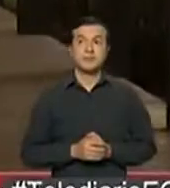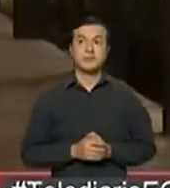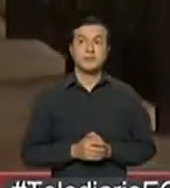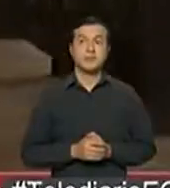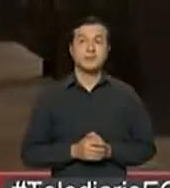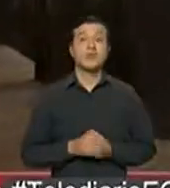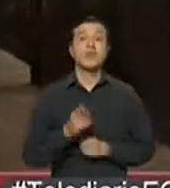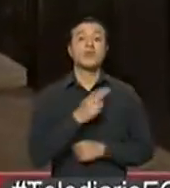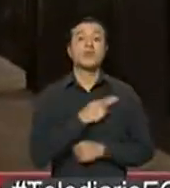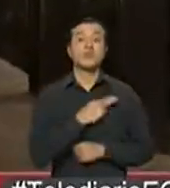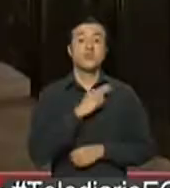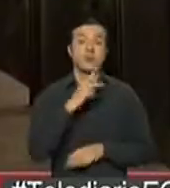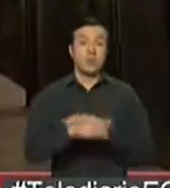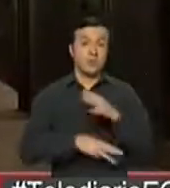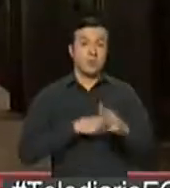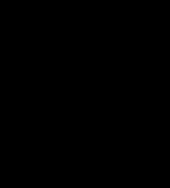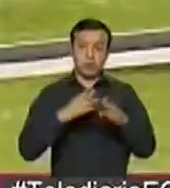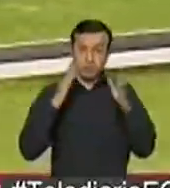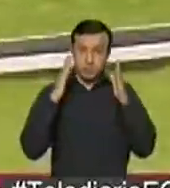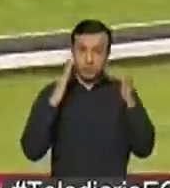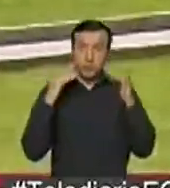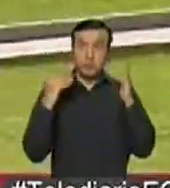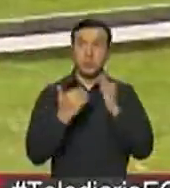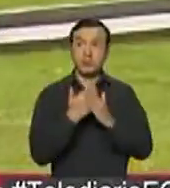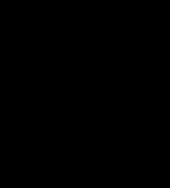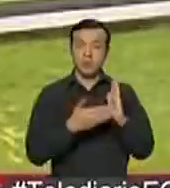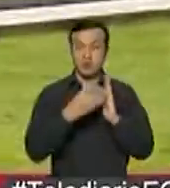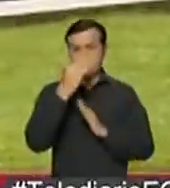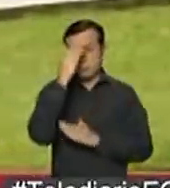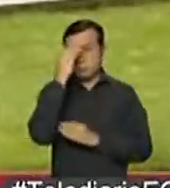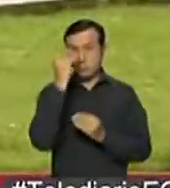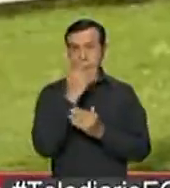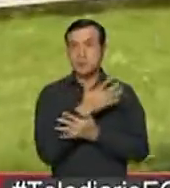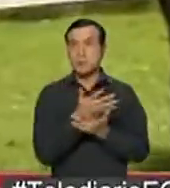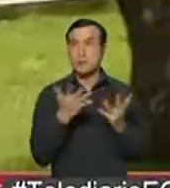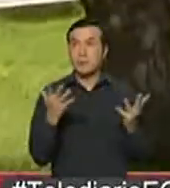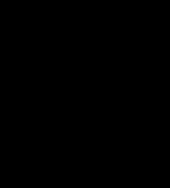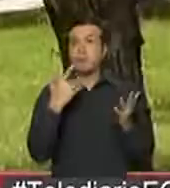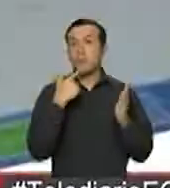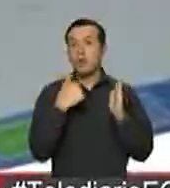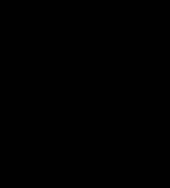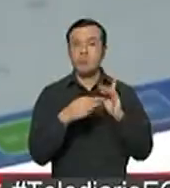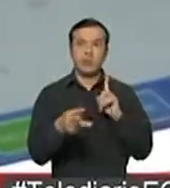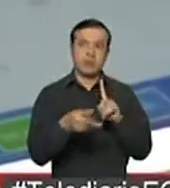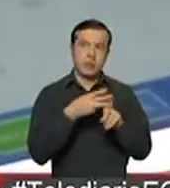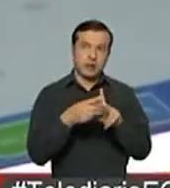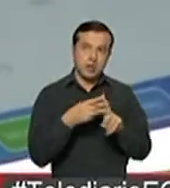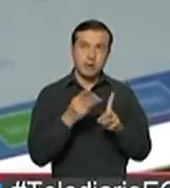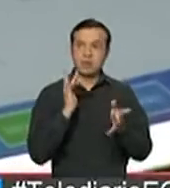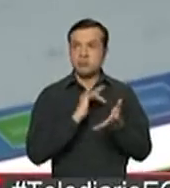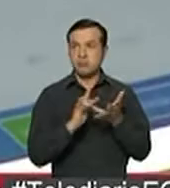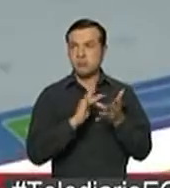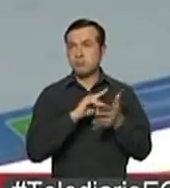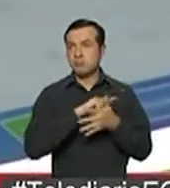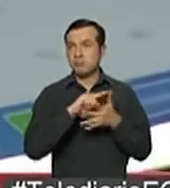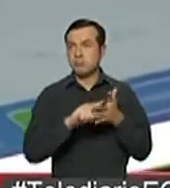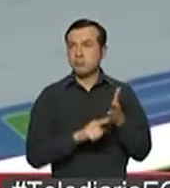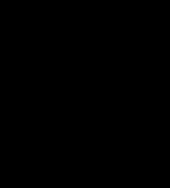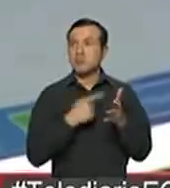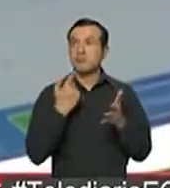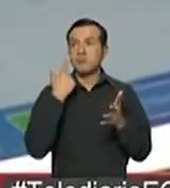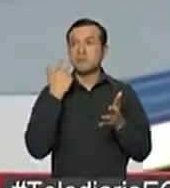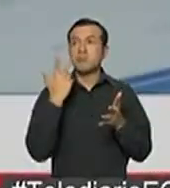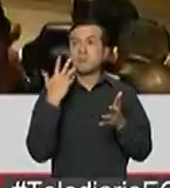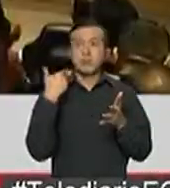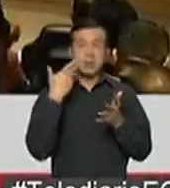Cada vez las universidades del mundo se direccionan hacia nuevos métodos educativos que involucran el uso de dispositivos electrónicos y del Internet, sin la necesidad de